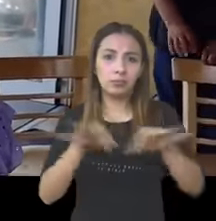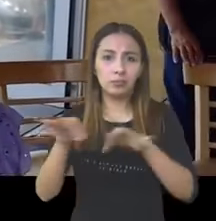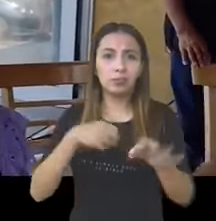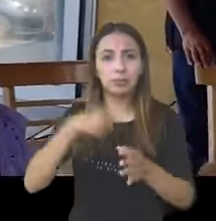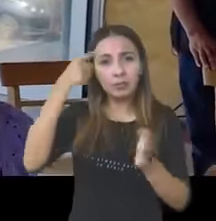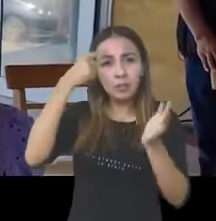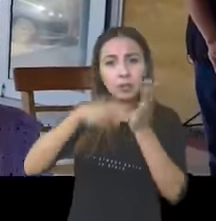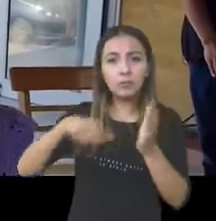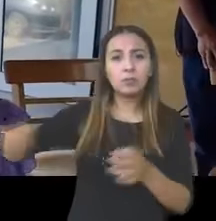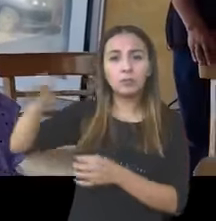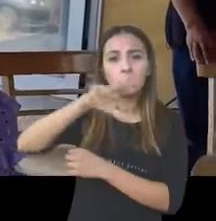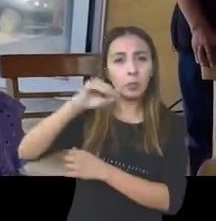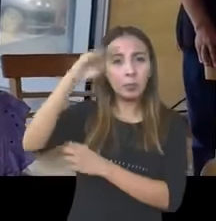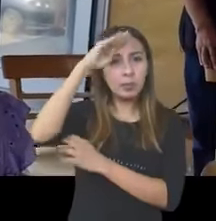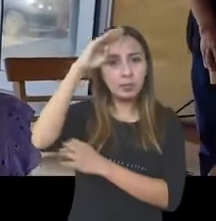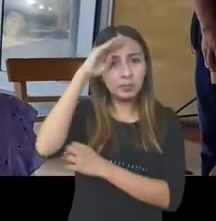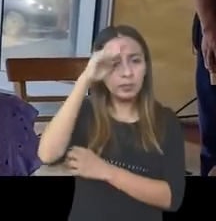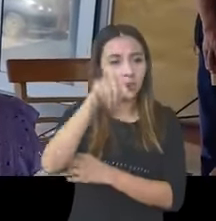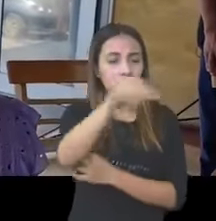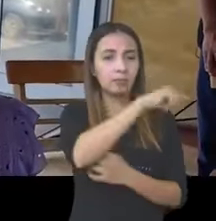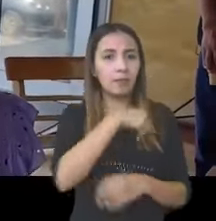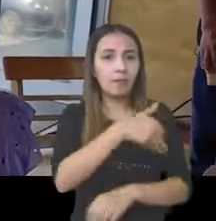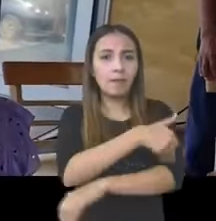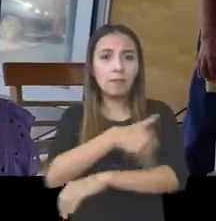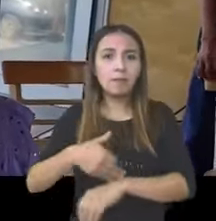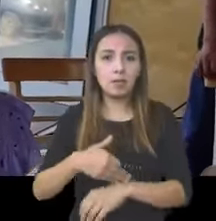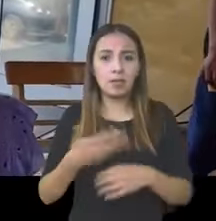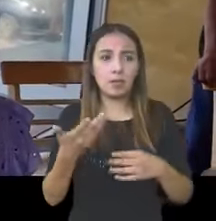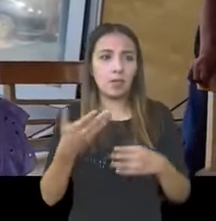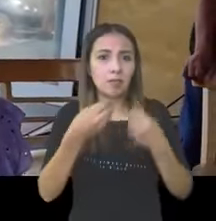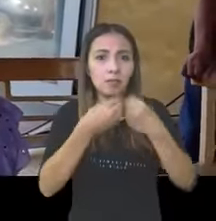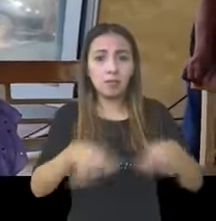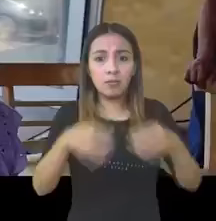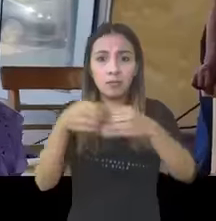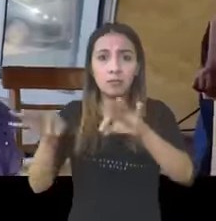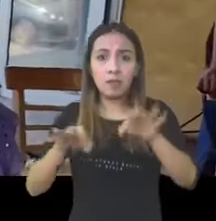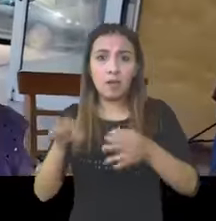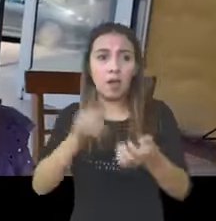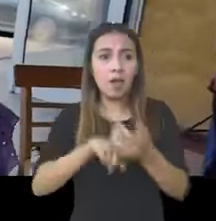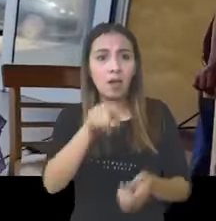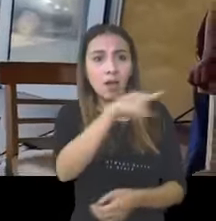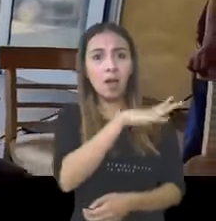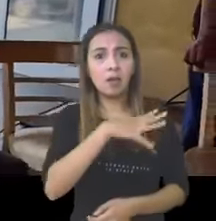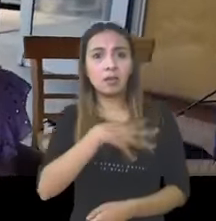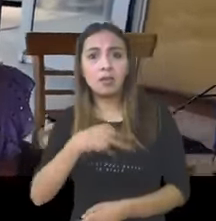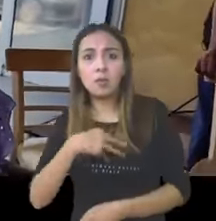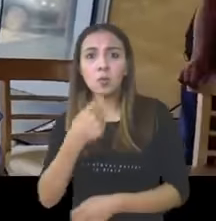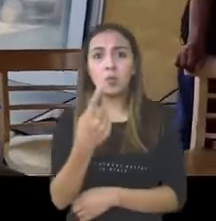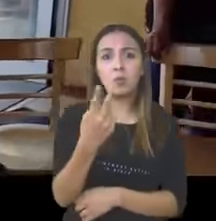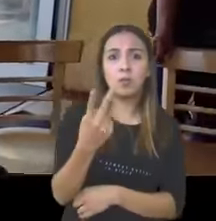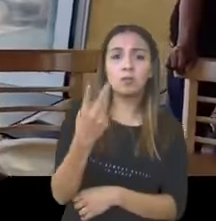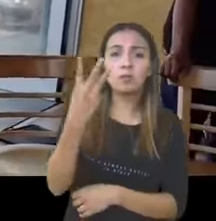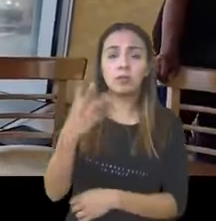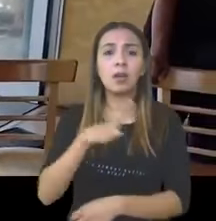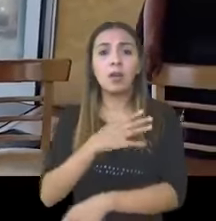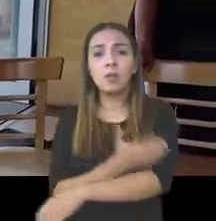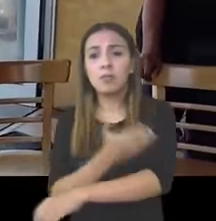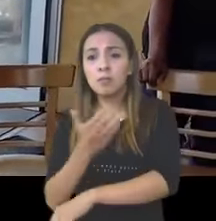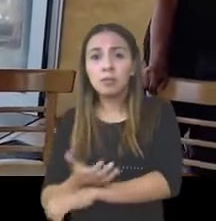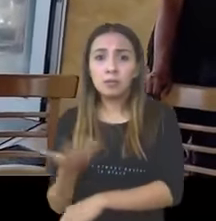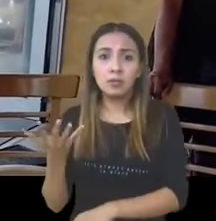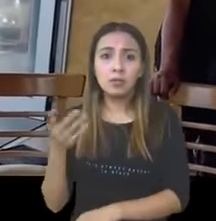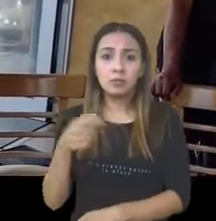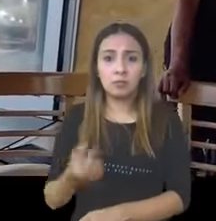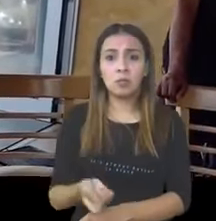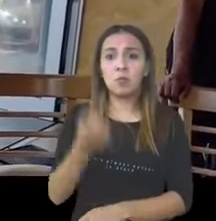están pensando en las familias que están dejando desamparadas y sin un empleo. Hay niños, hay uno, hay dos, hay tres, hay compañeros que solamente